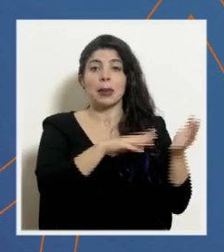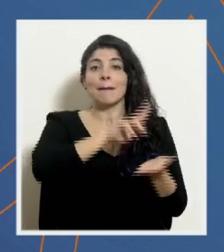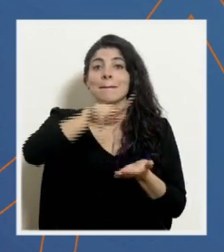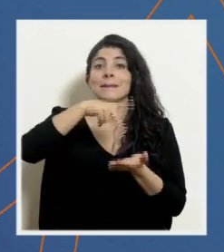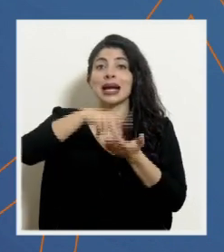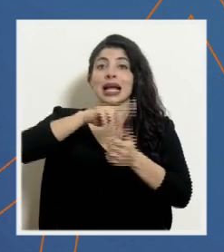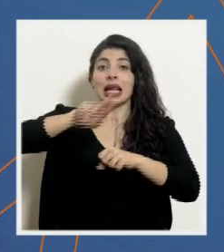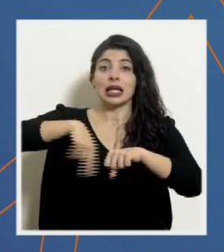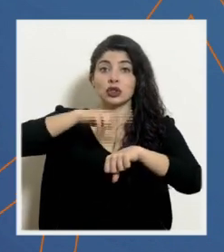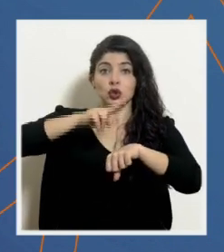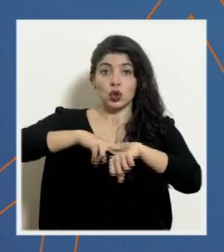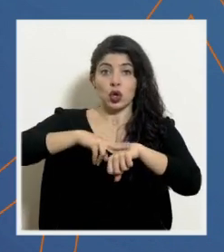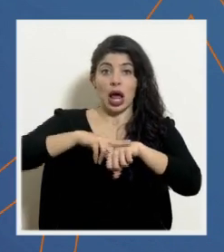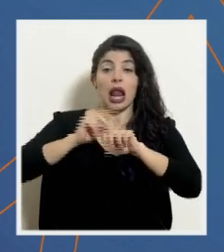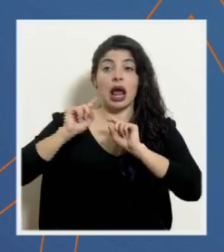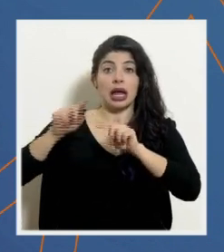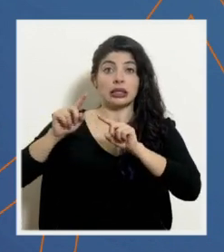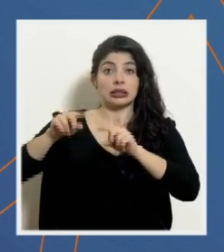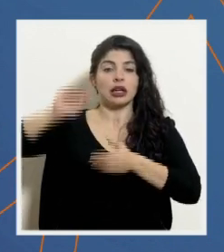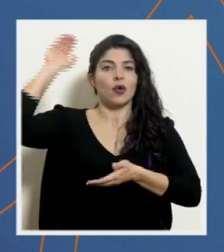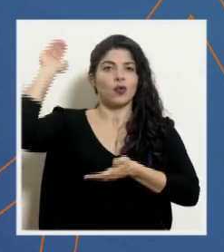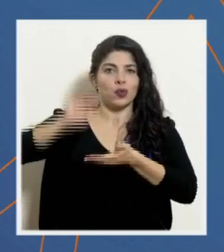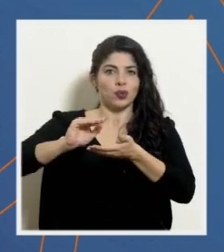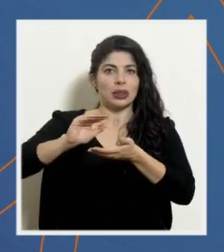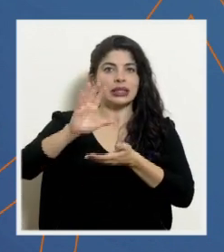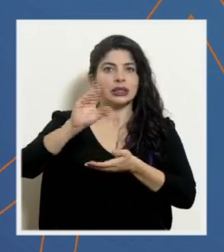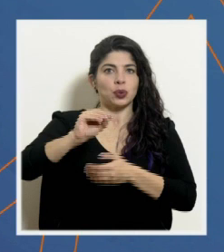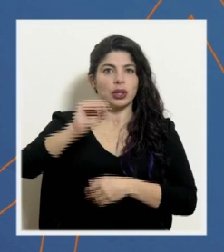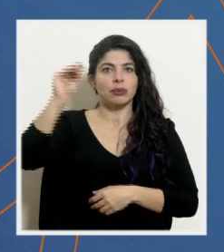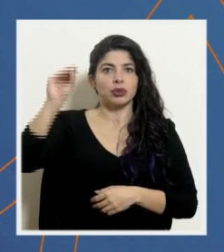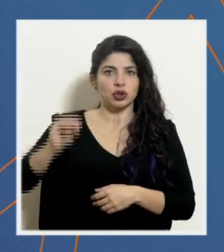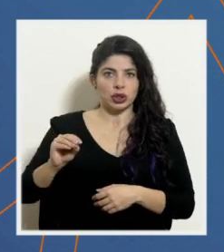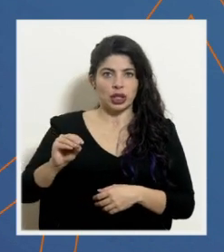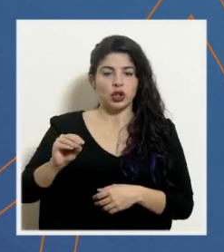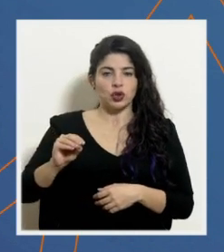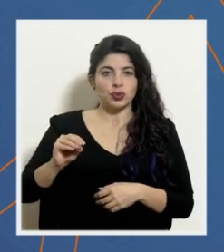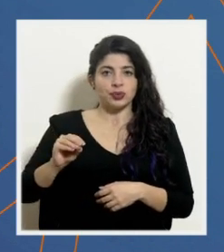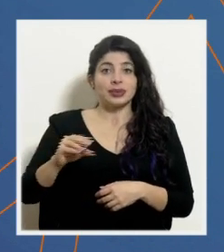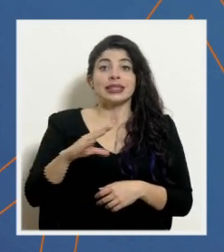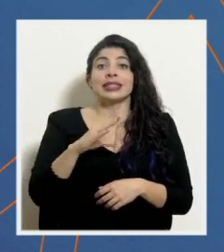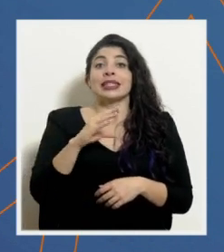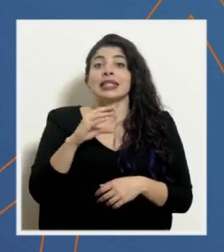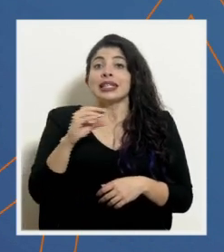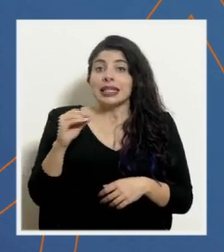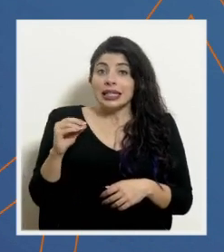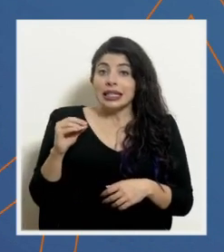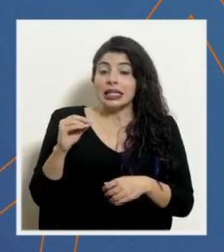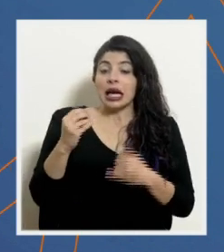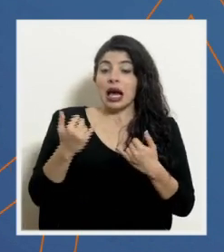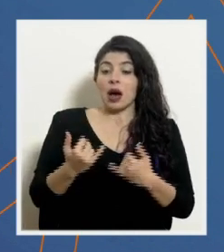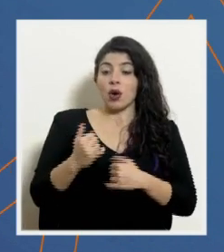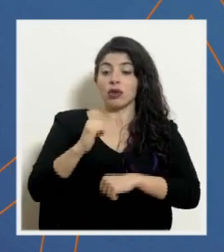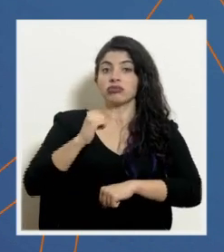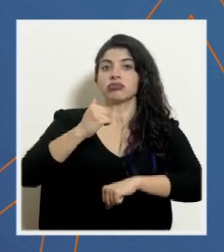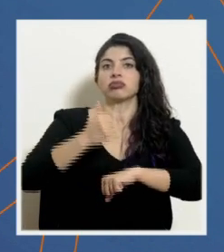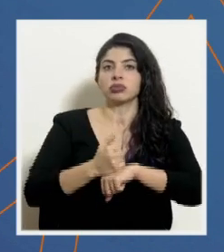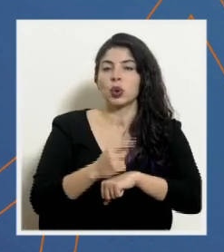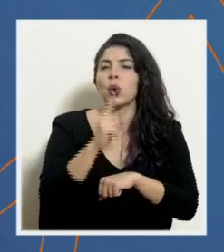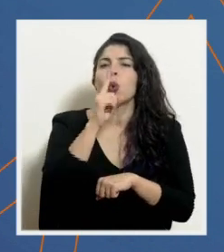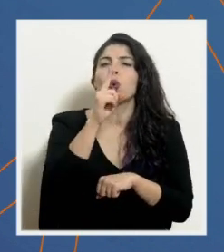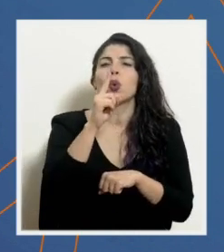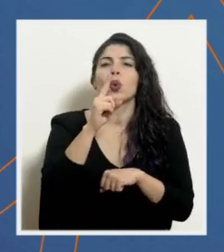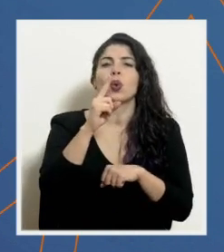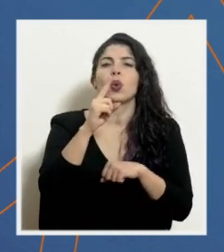nacionales, se reduce el aforo también al 50% y se establece una